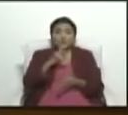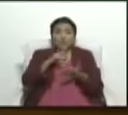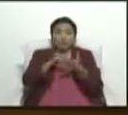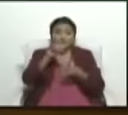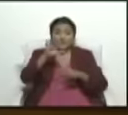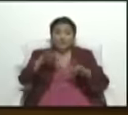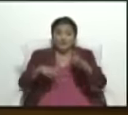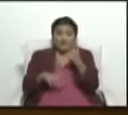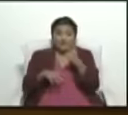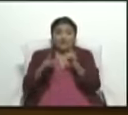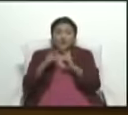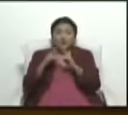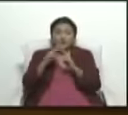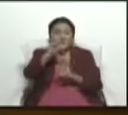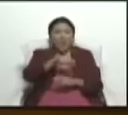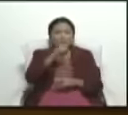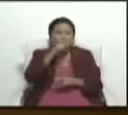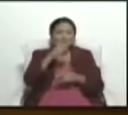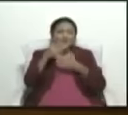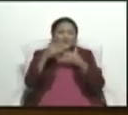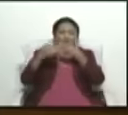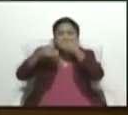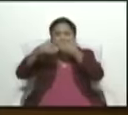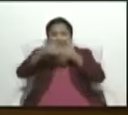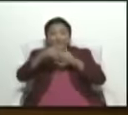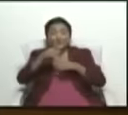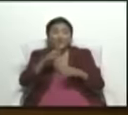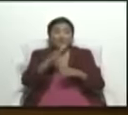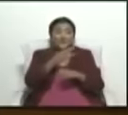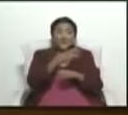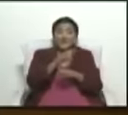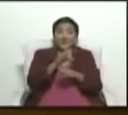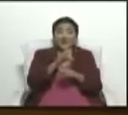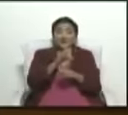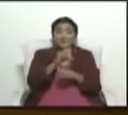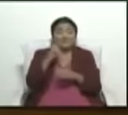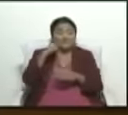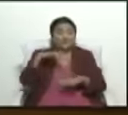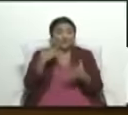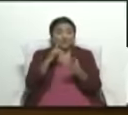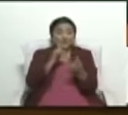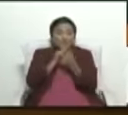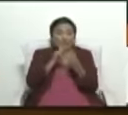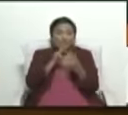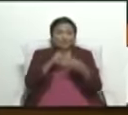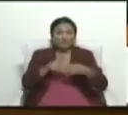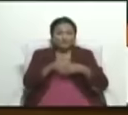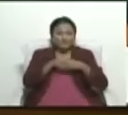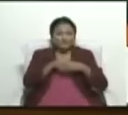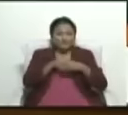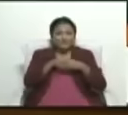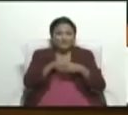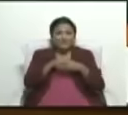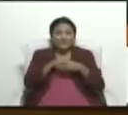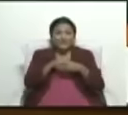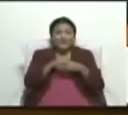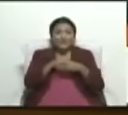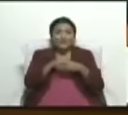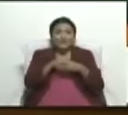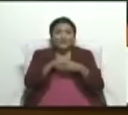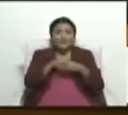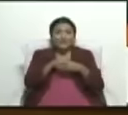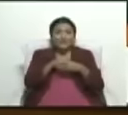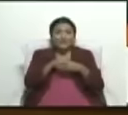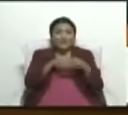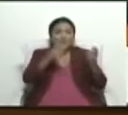2013 pude conocer a Canserbero, personalmente verlo, en un pequeño estudio de